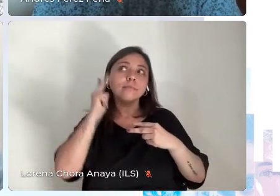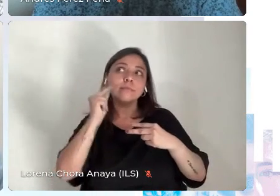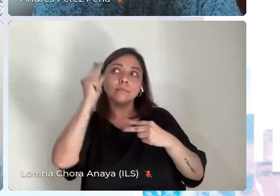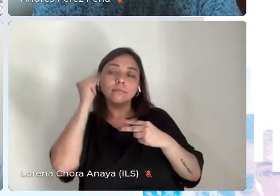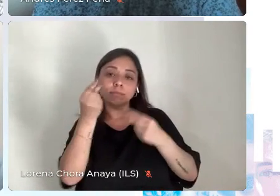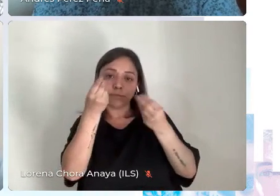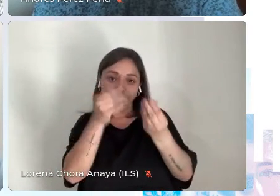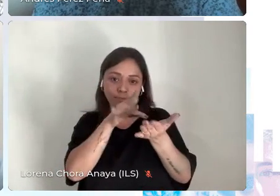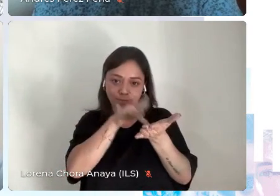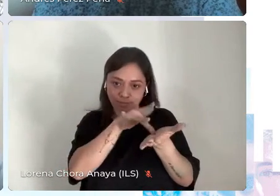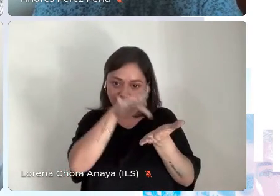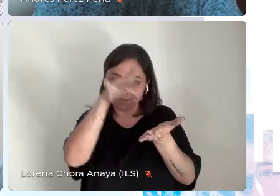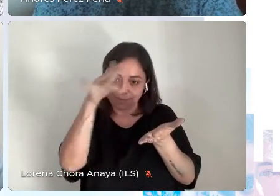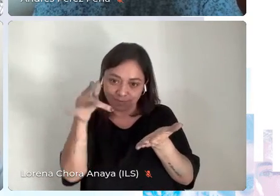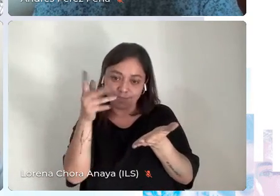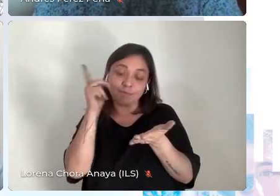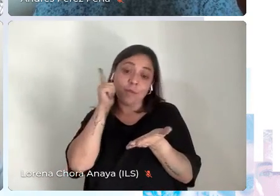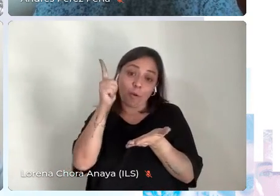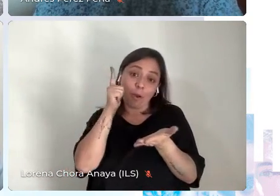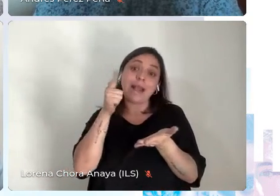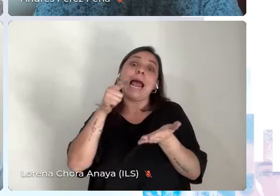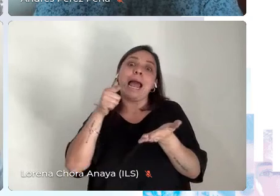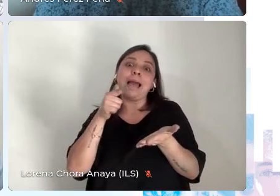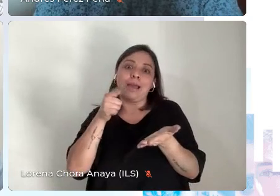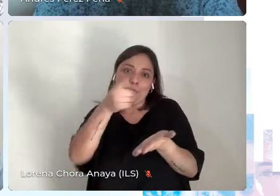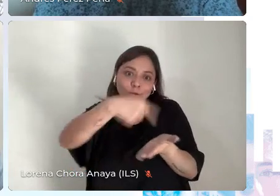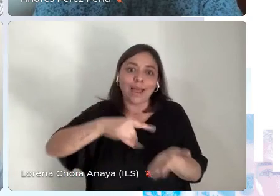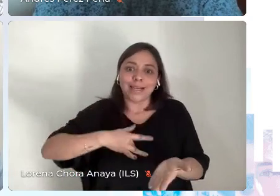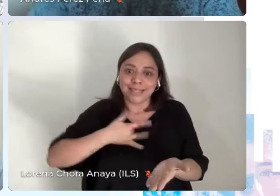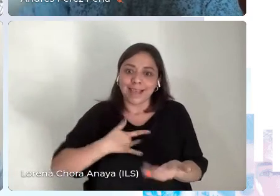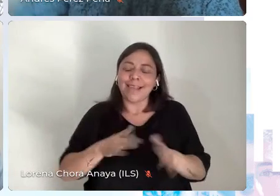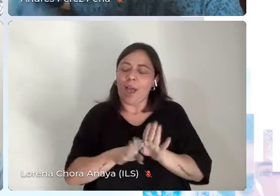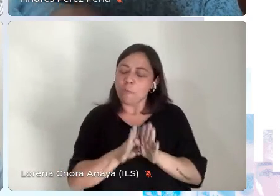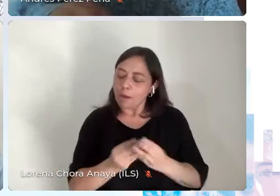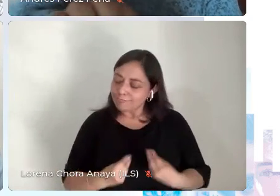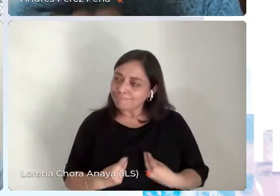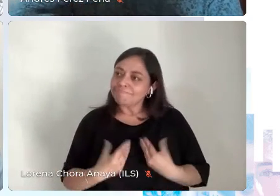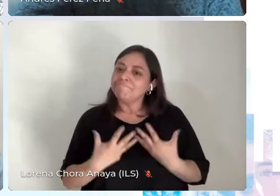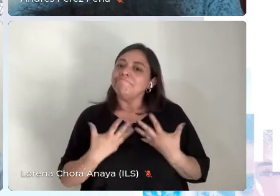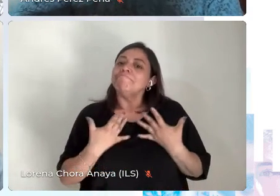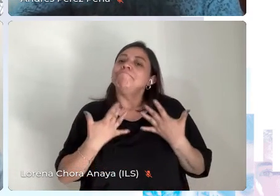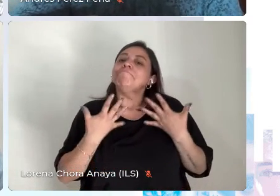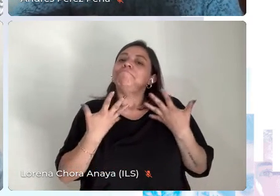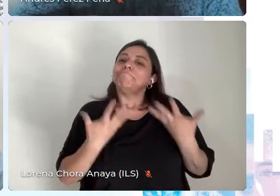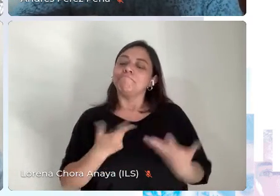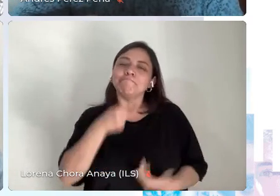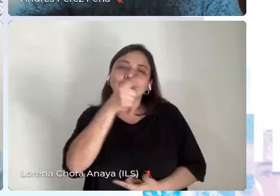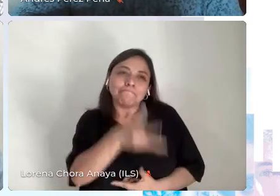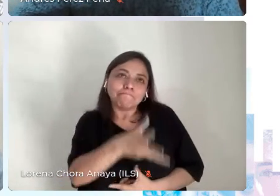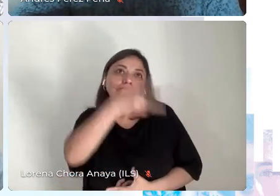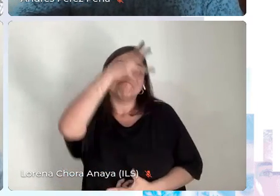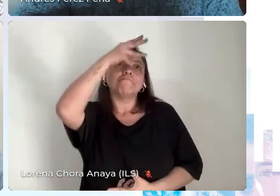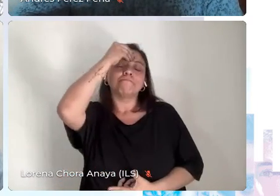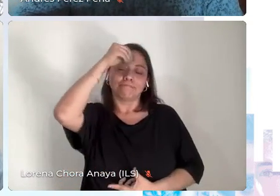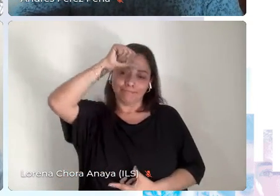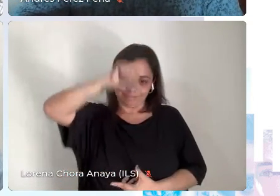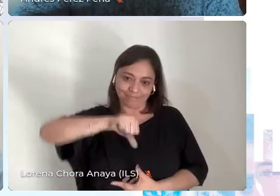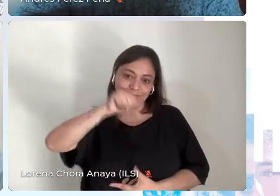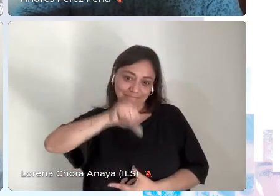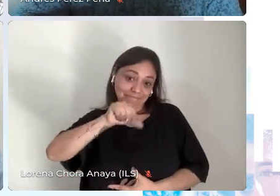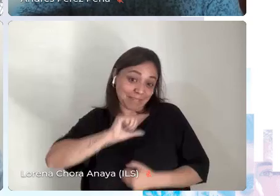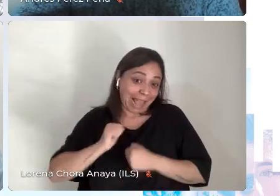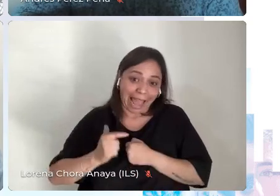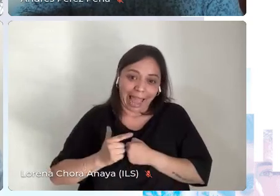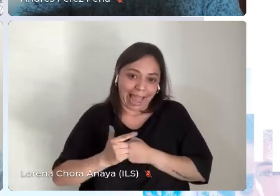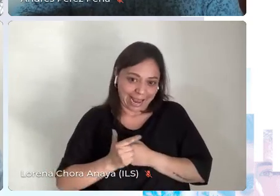Victoria, les inspire y bueno, se lleven como yo en lo personal algo muy importante de este panel. Que